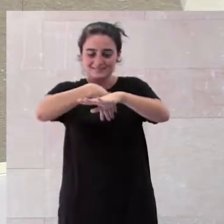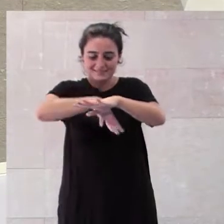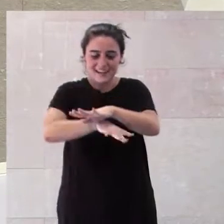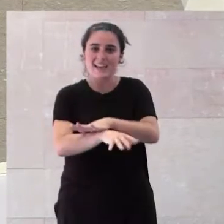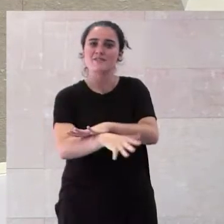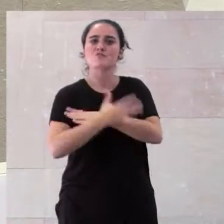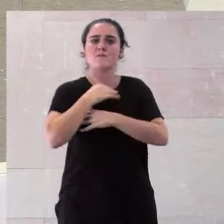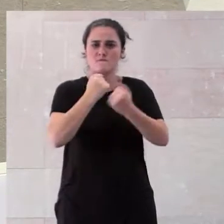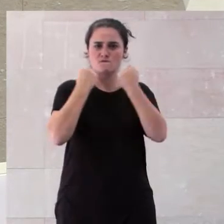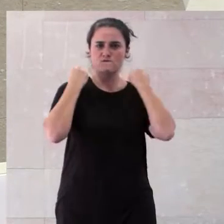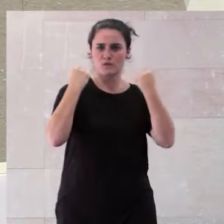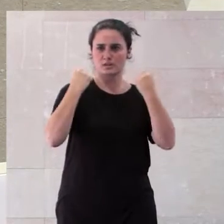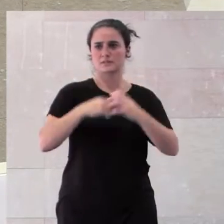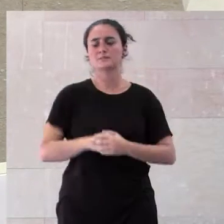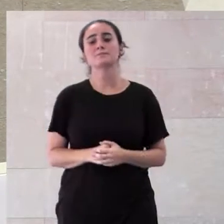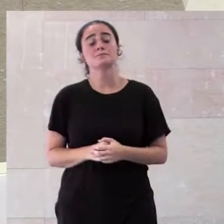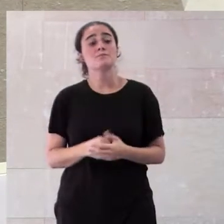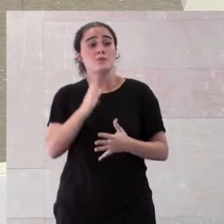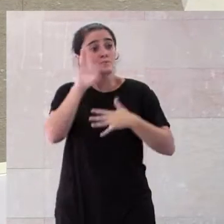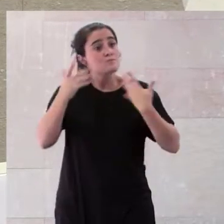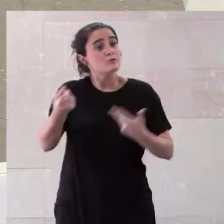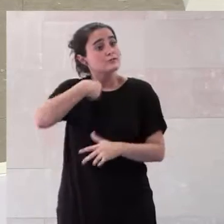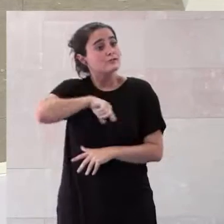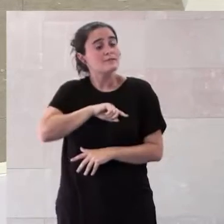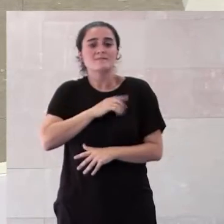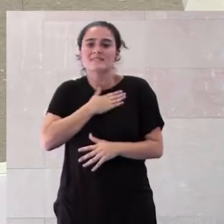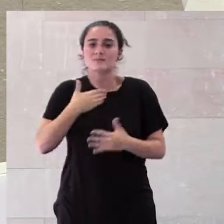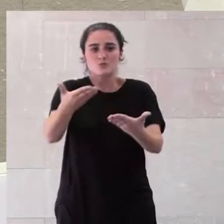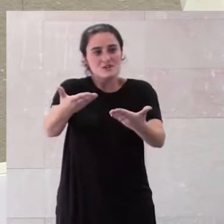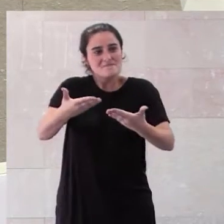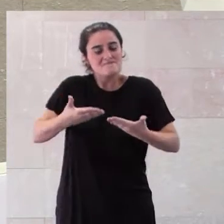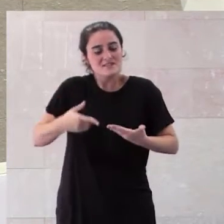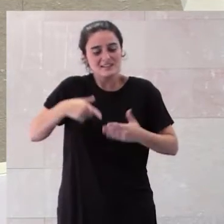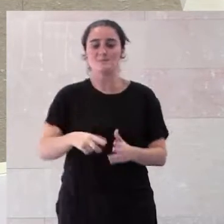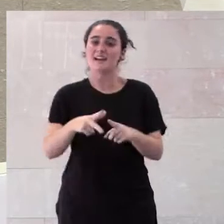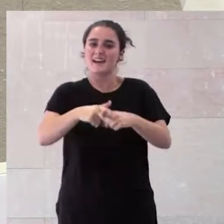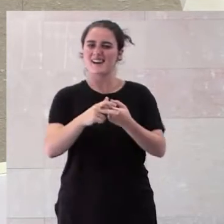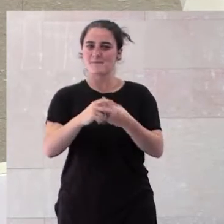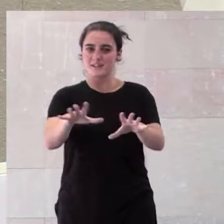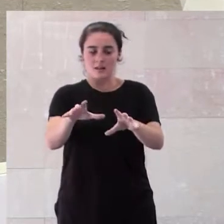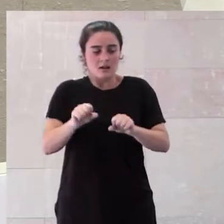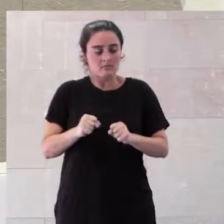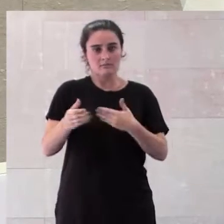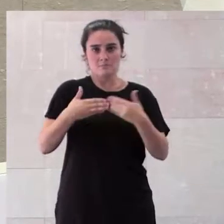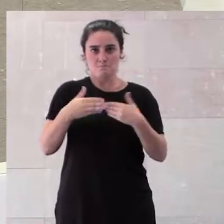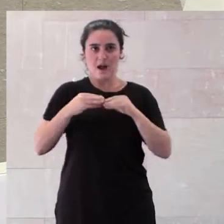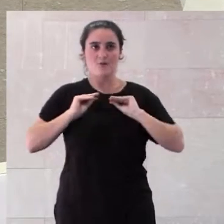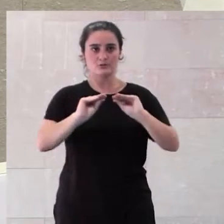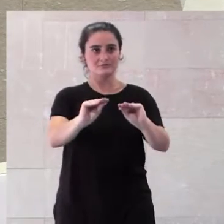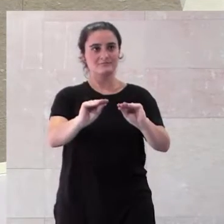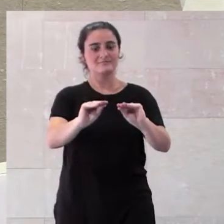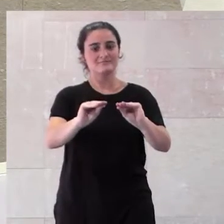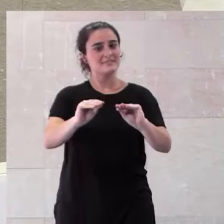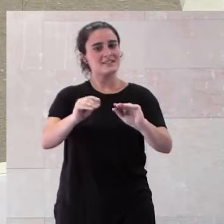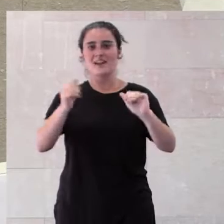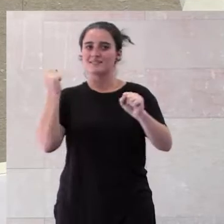crecerán más fuertes. Por eso, queremos invitaros a coger esa herramienta, la Laia, en vuestras manos, para empezar a